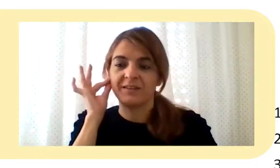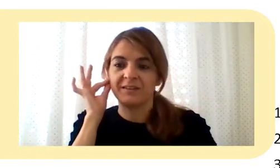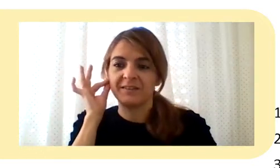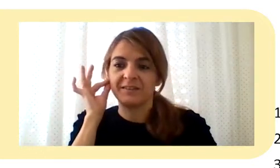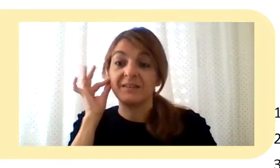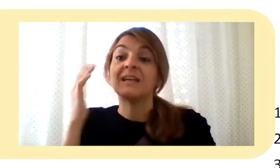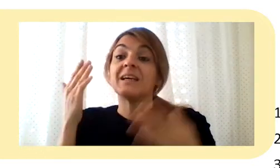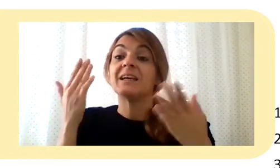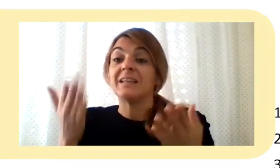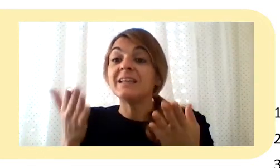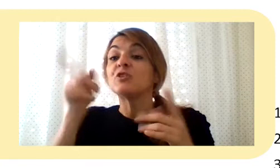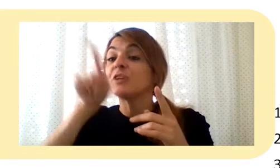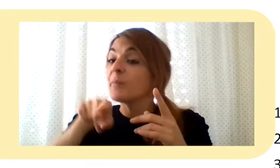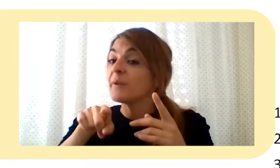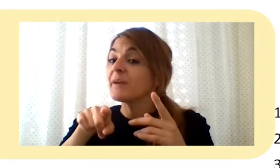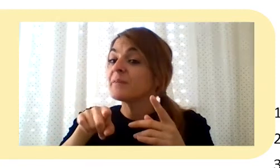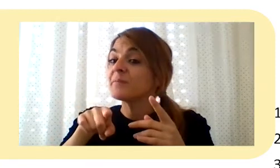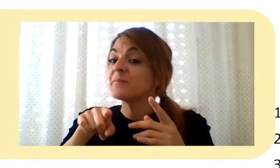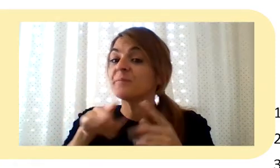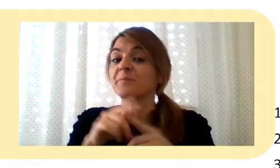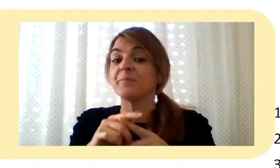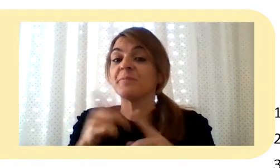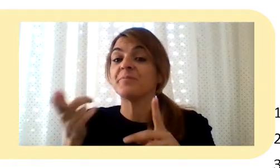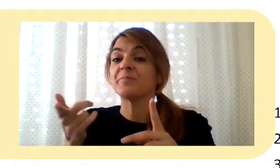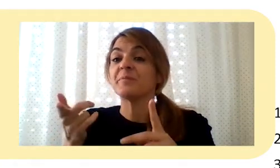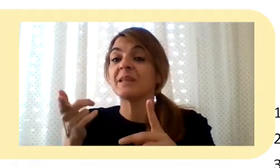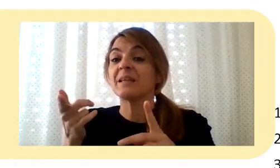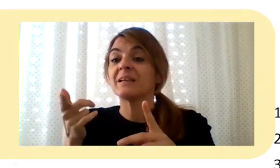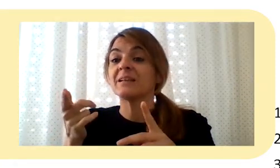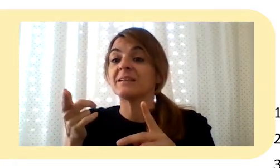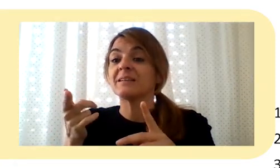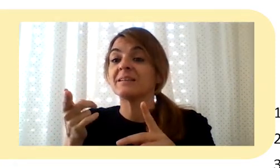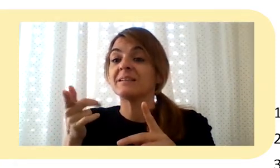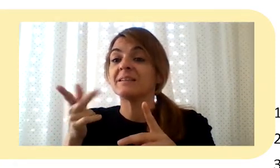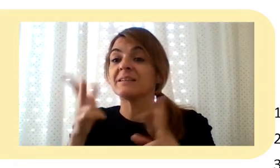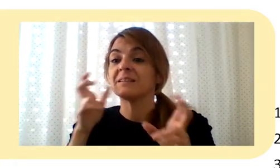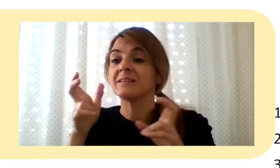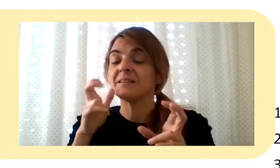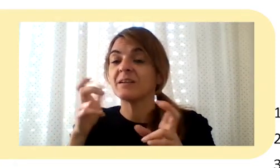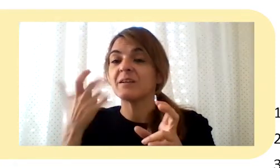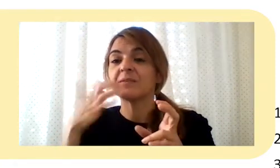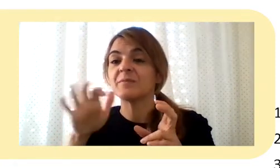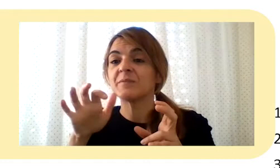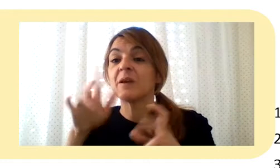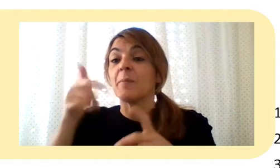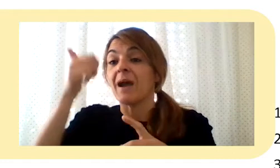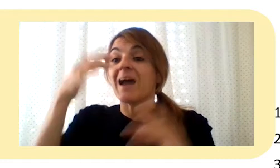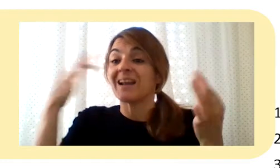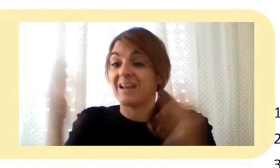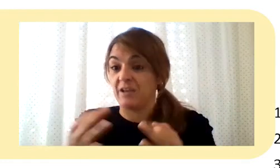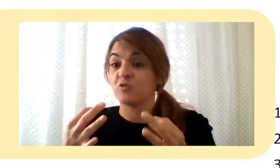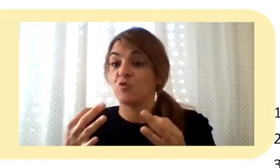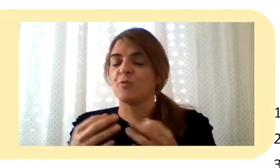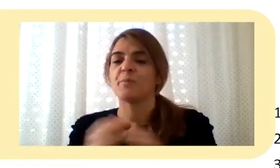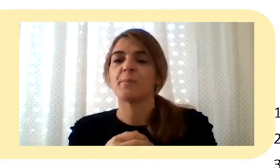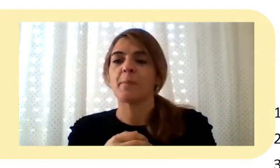Y tienen un ranking en cuanto a quiénes son los grupos de mayor riesgo. Y el